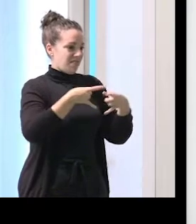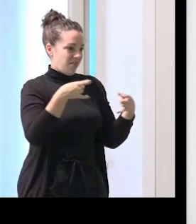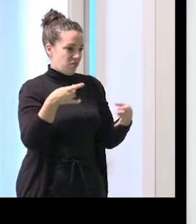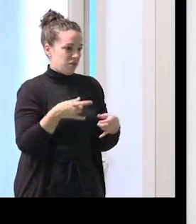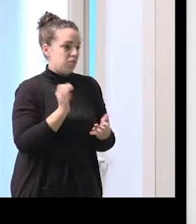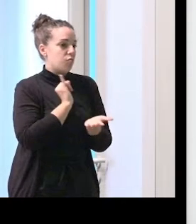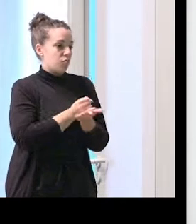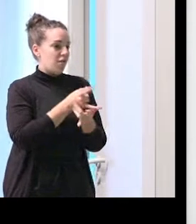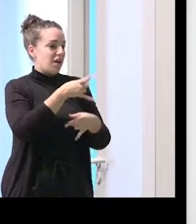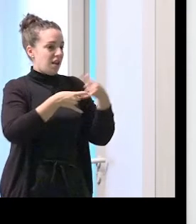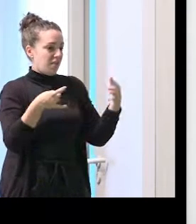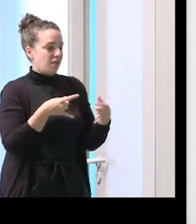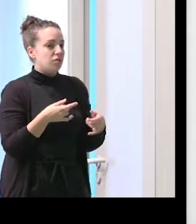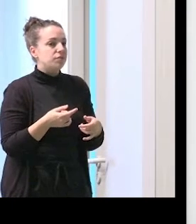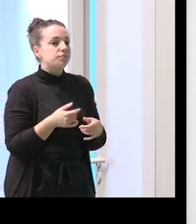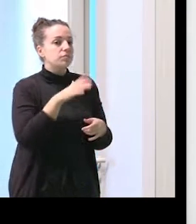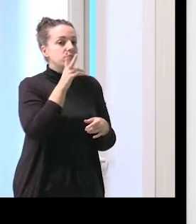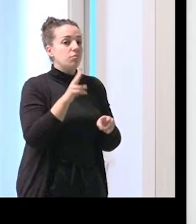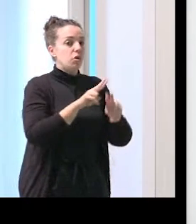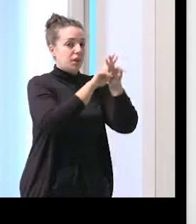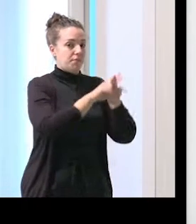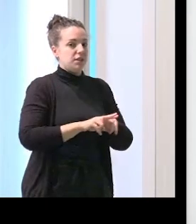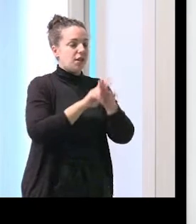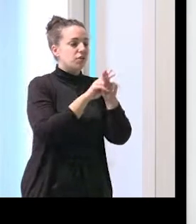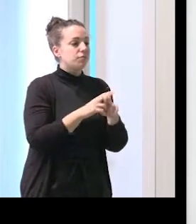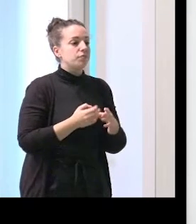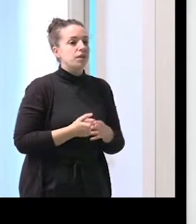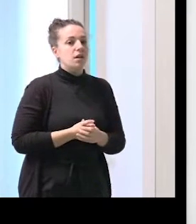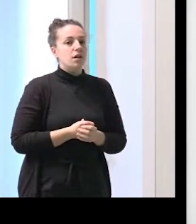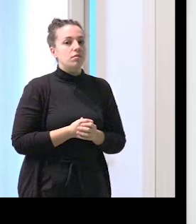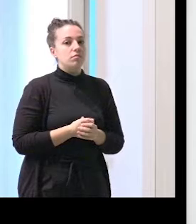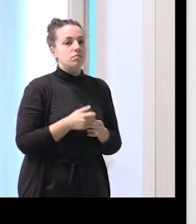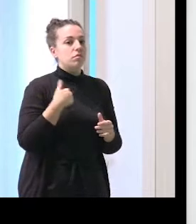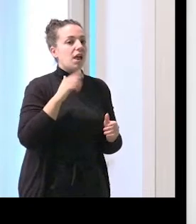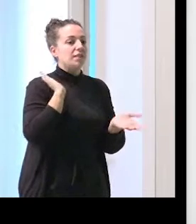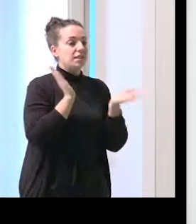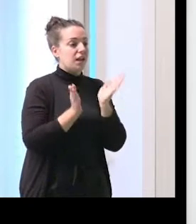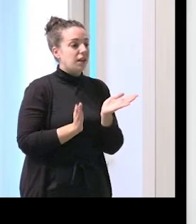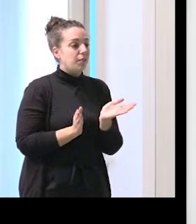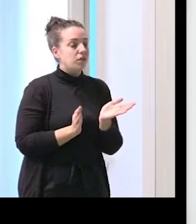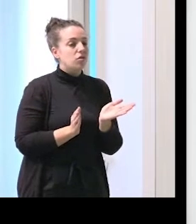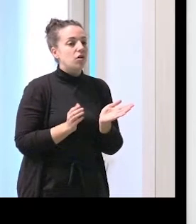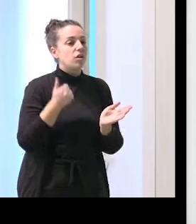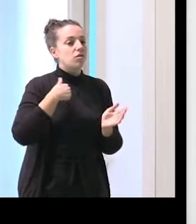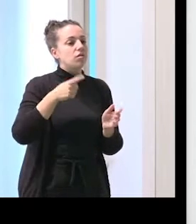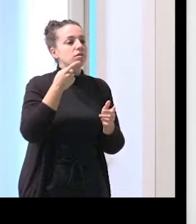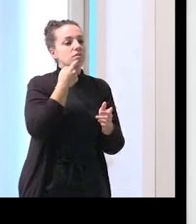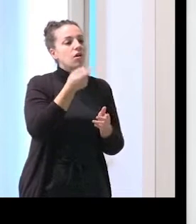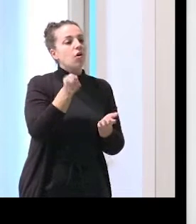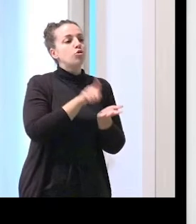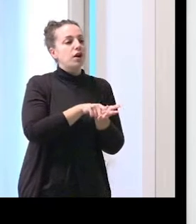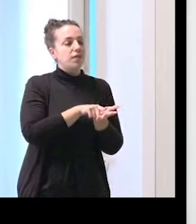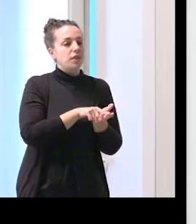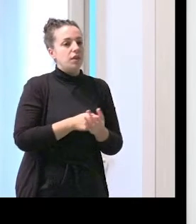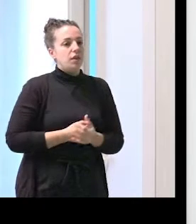cirugía. Digo, mucha investigación radiológica. Una pincelada del tratamiento. Y voy a insistir fundamentalmente en